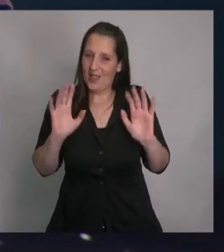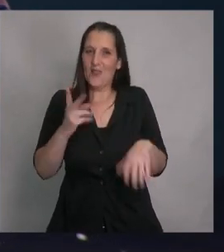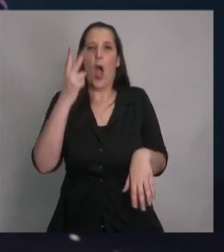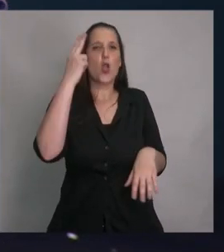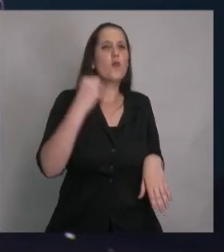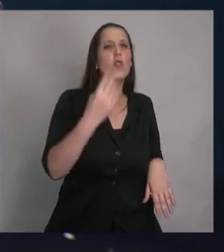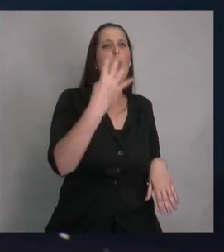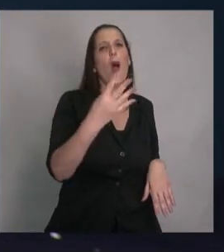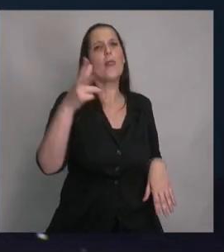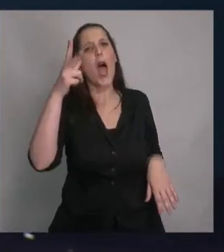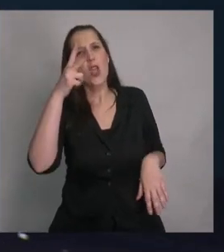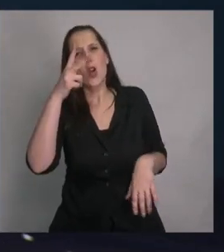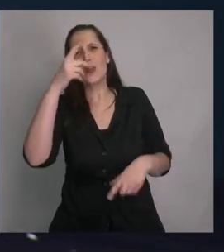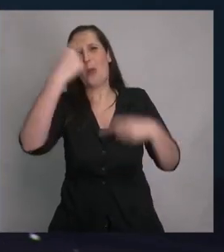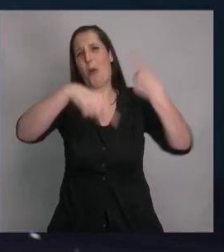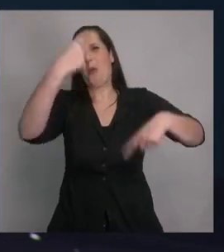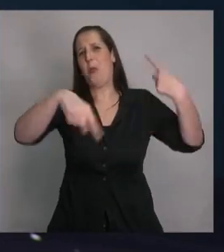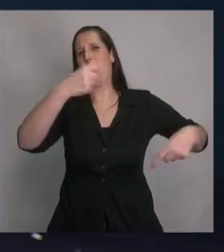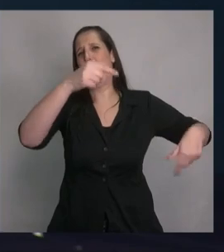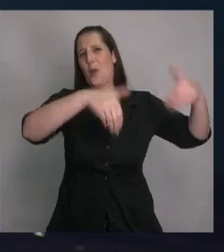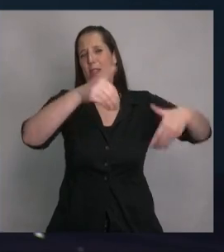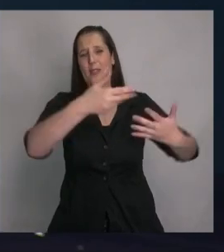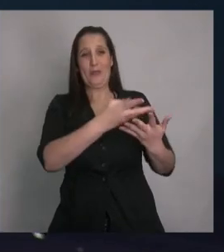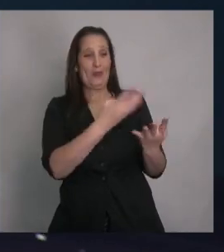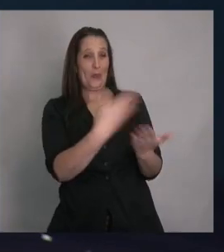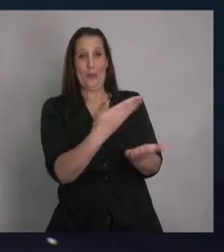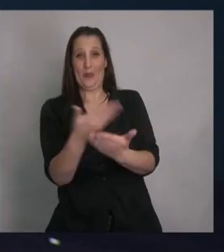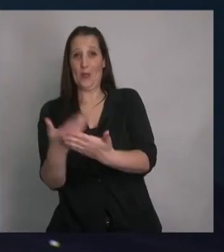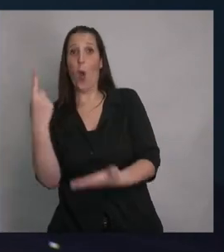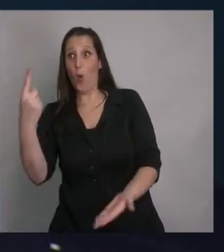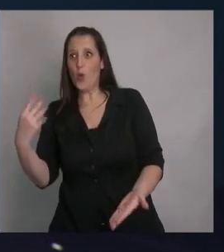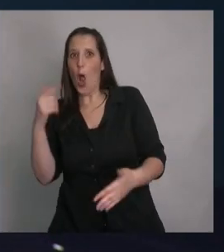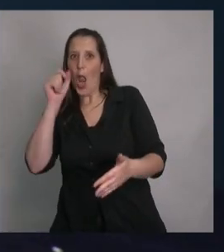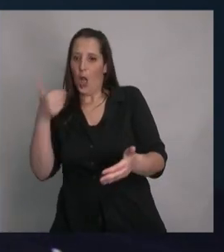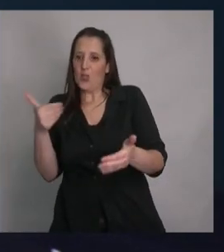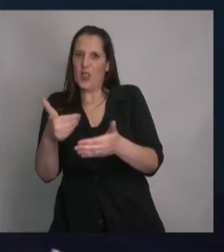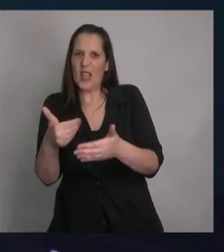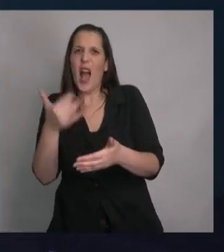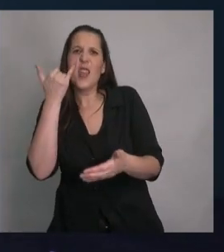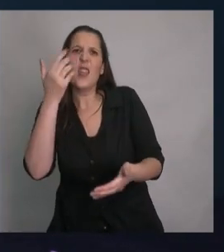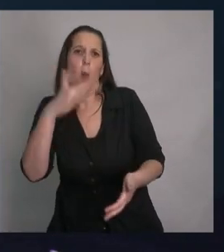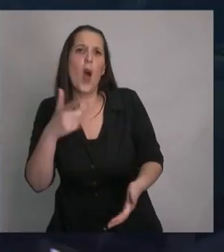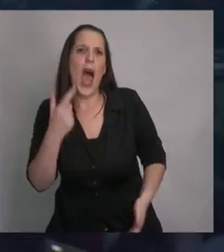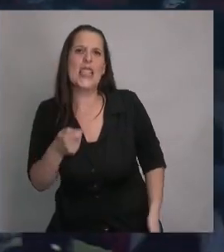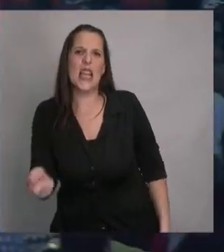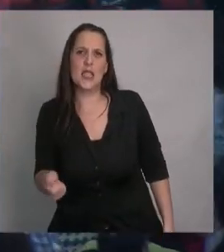alternativa, democrática y fue asesinado. Desde entonces lo que hay en Colombia es